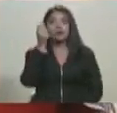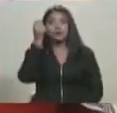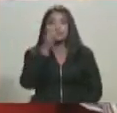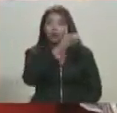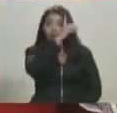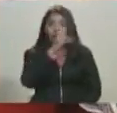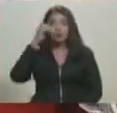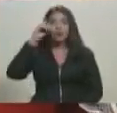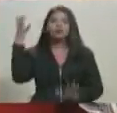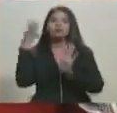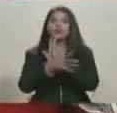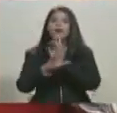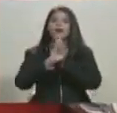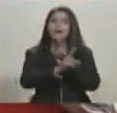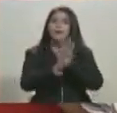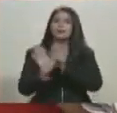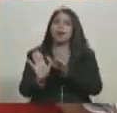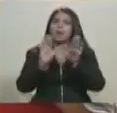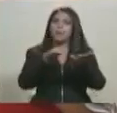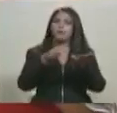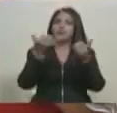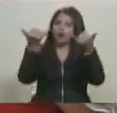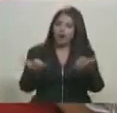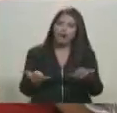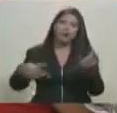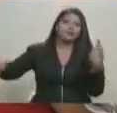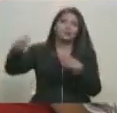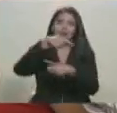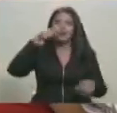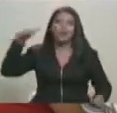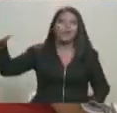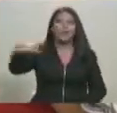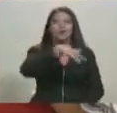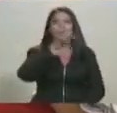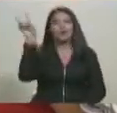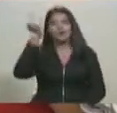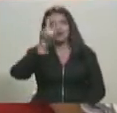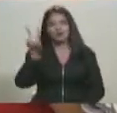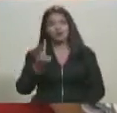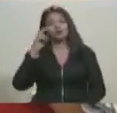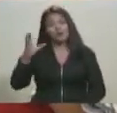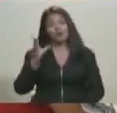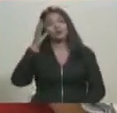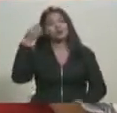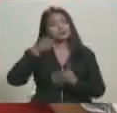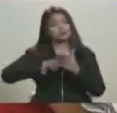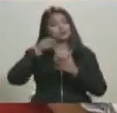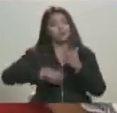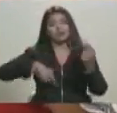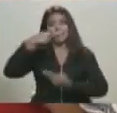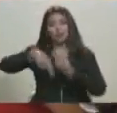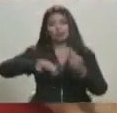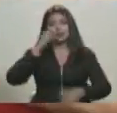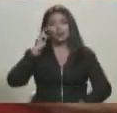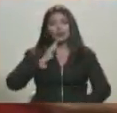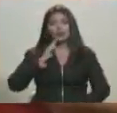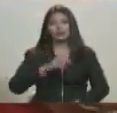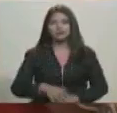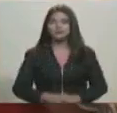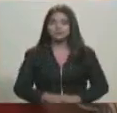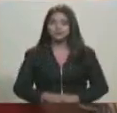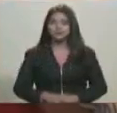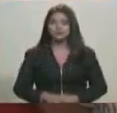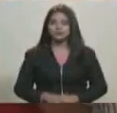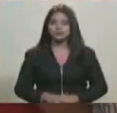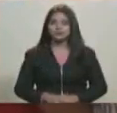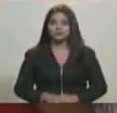en torno a la respuesta y al apoyo que reciben en estos momentos de este pueblo venezolano consciente y consecuente con la revolución bolivariana. Mira,